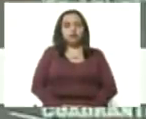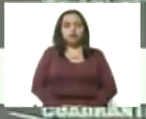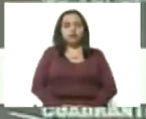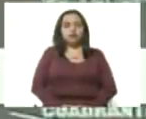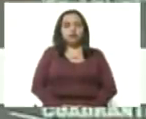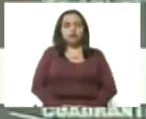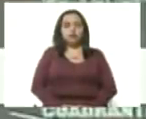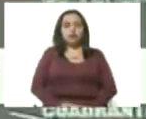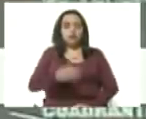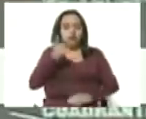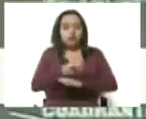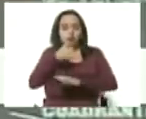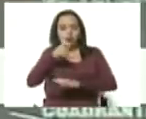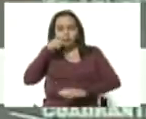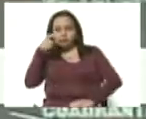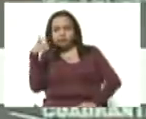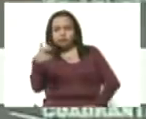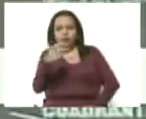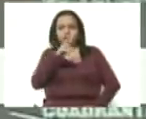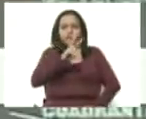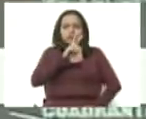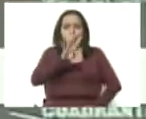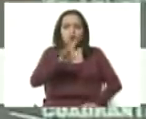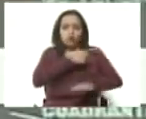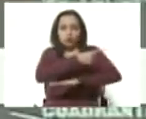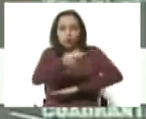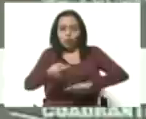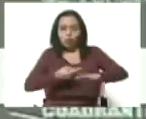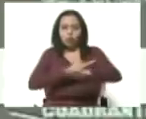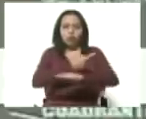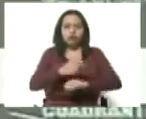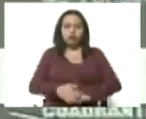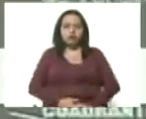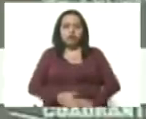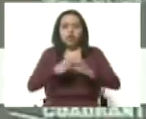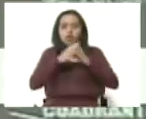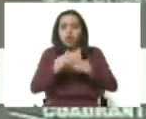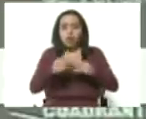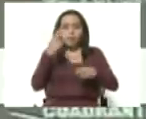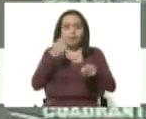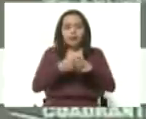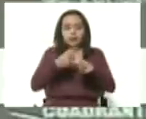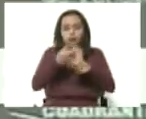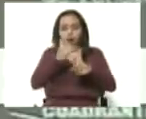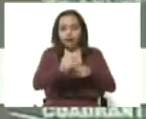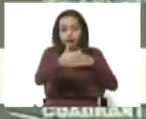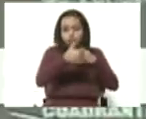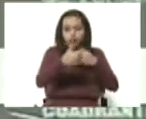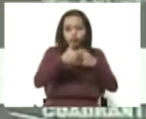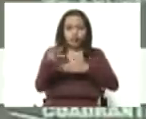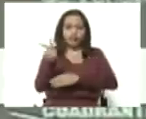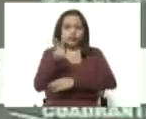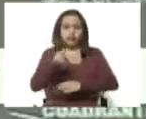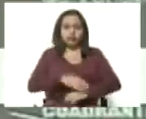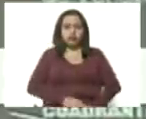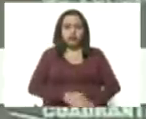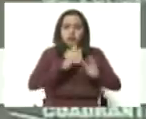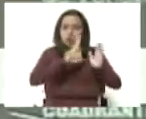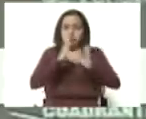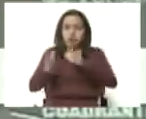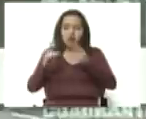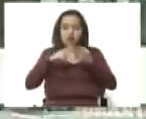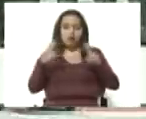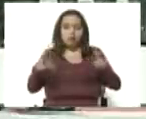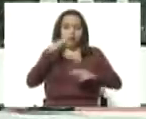donde tenemos que estar vigilantes las 24 horas de todas las amenazas al orden interno y a la paz